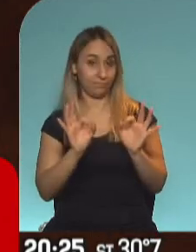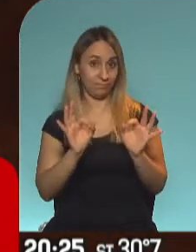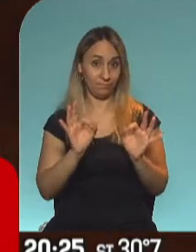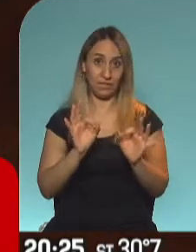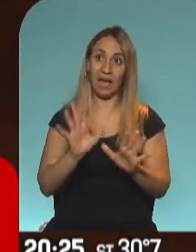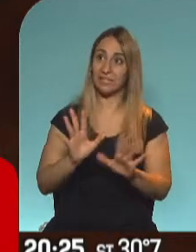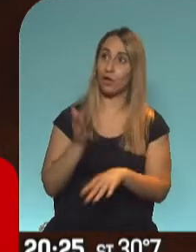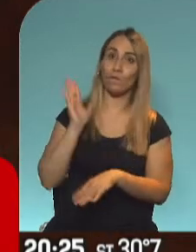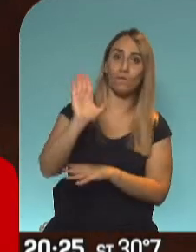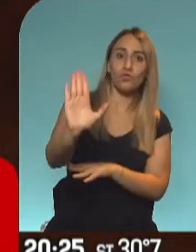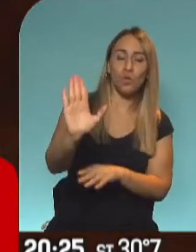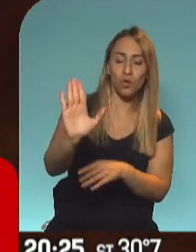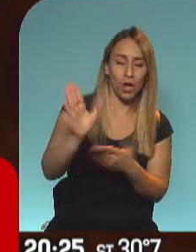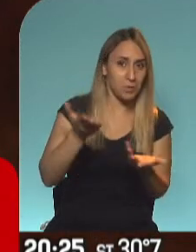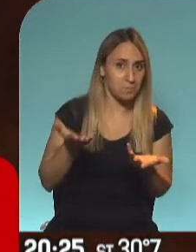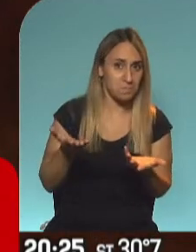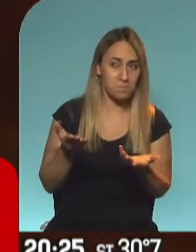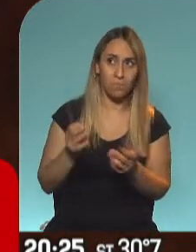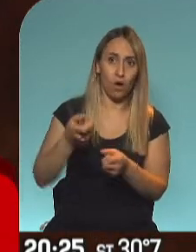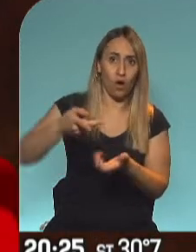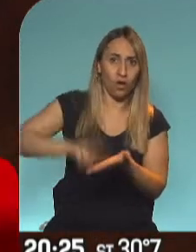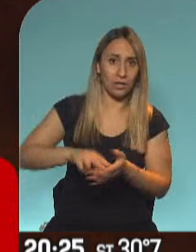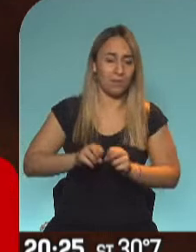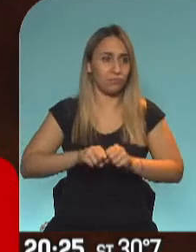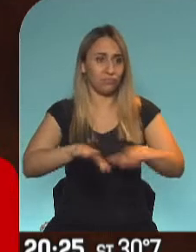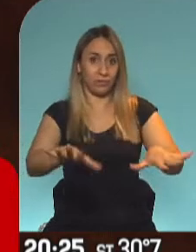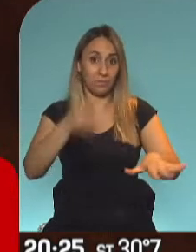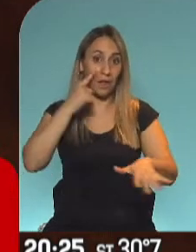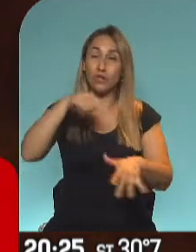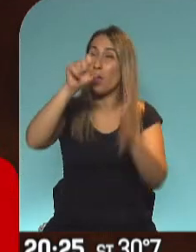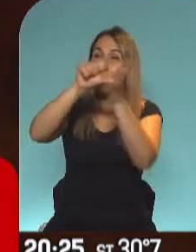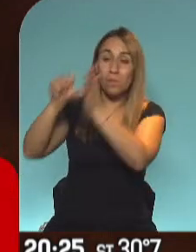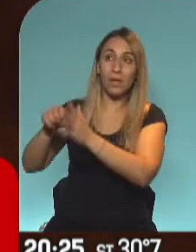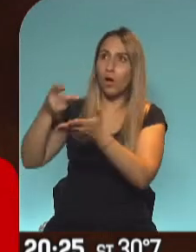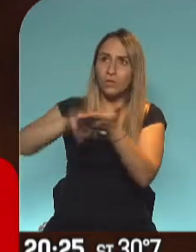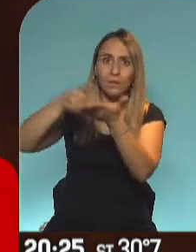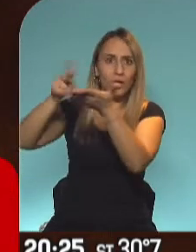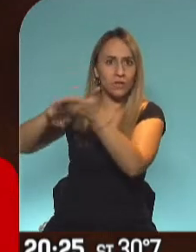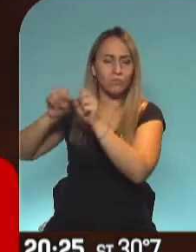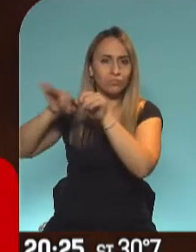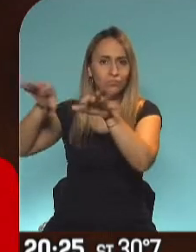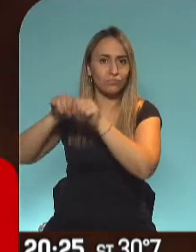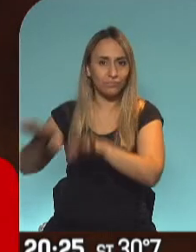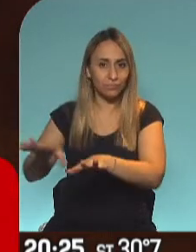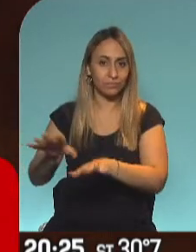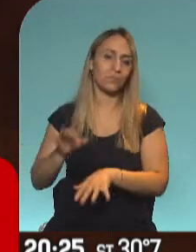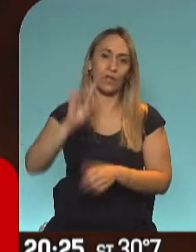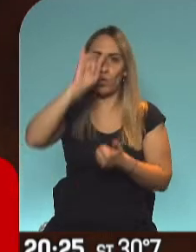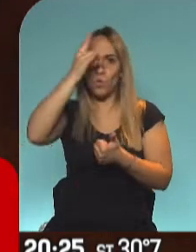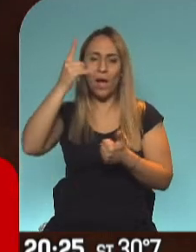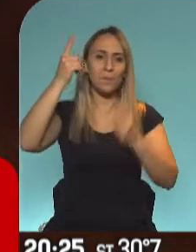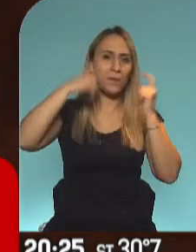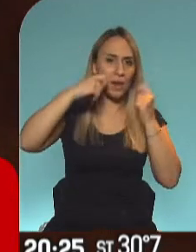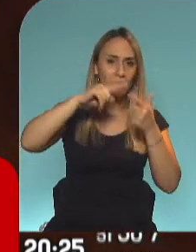los países están teniendo la segunda ola, casi todos. Todos los países de la región, escúcheme bien, esto que nos rodean, se llame Uruguay, se llame